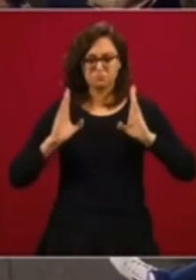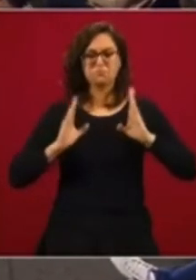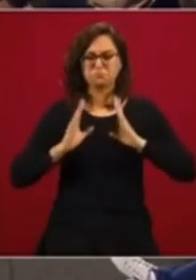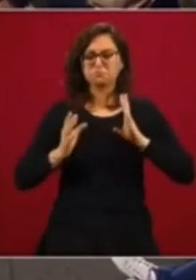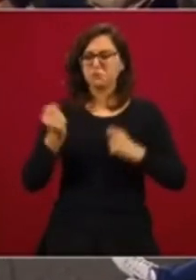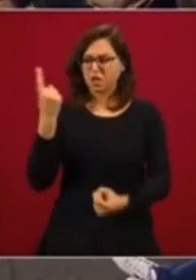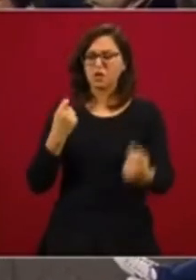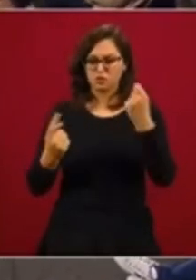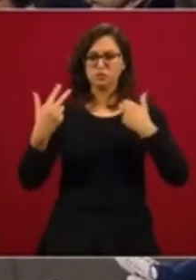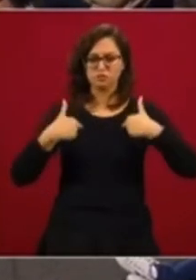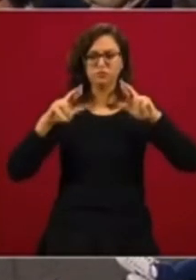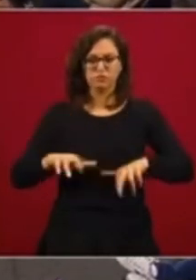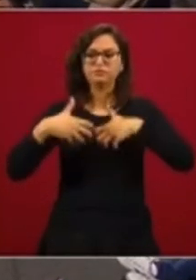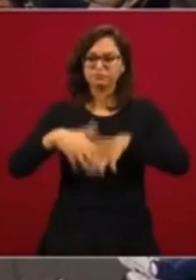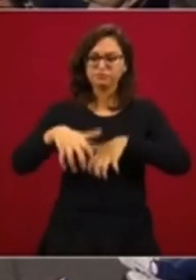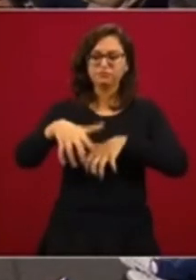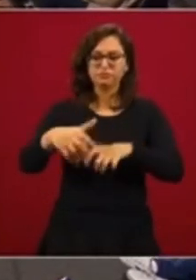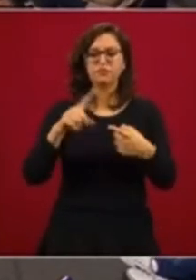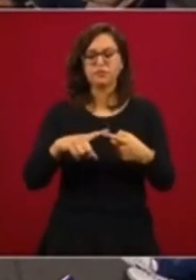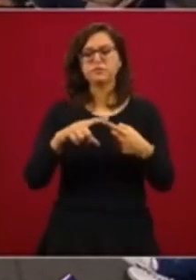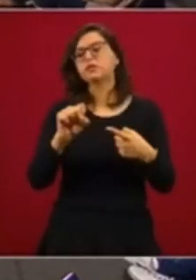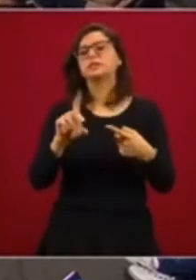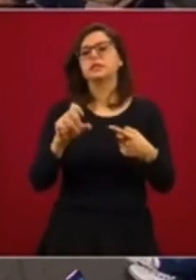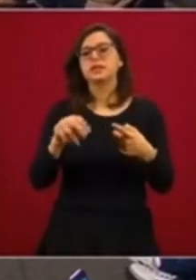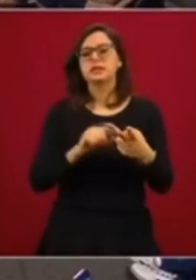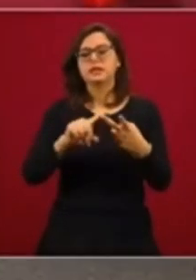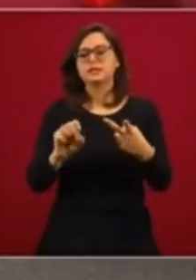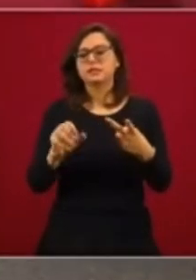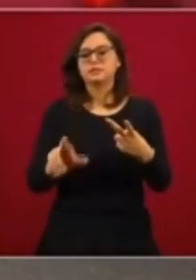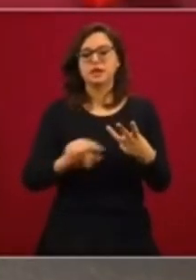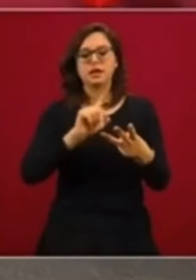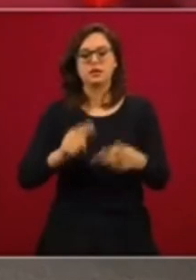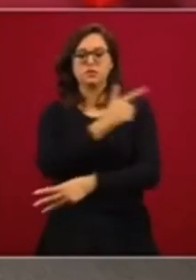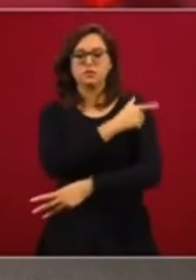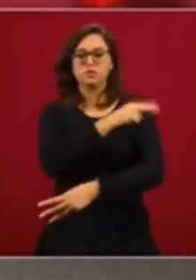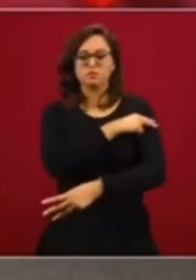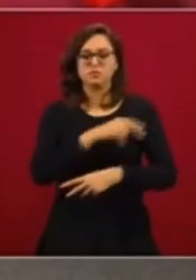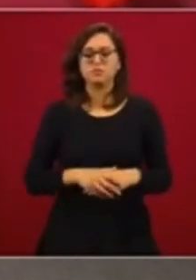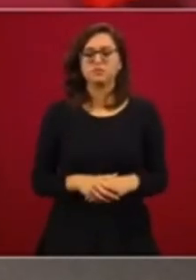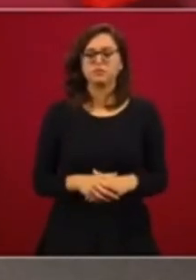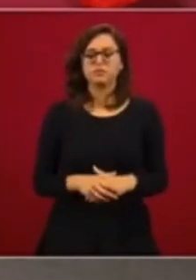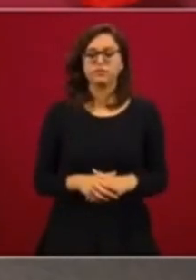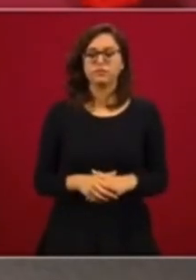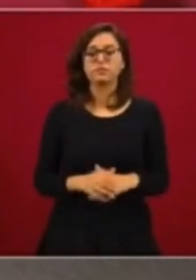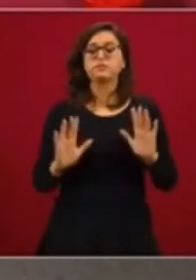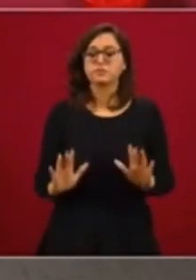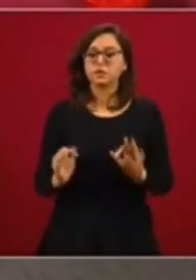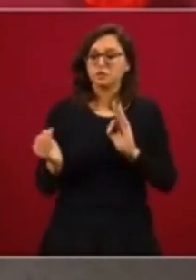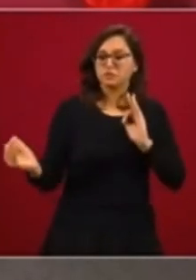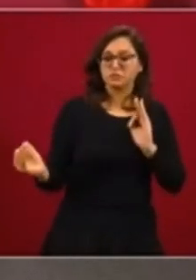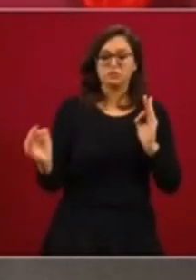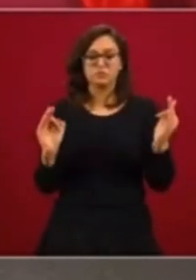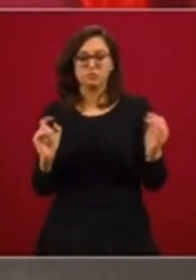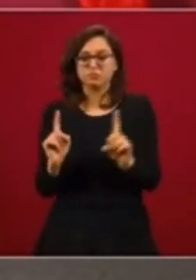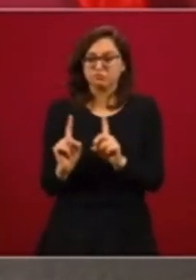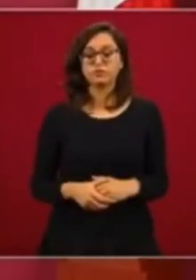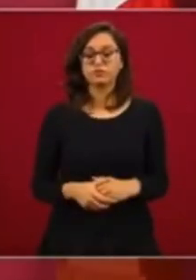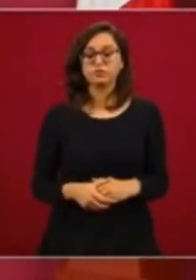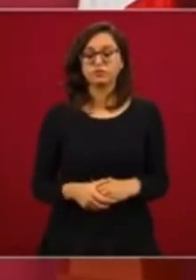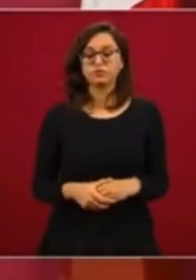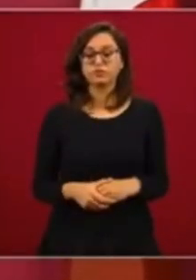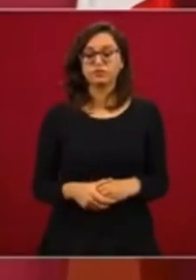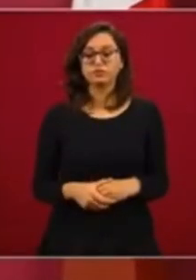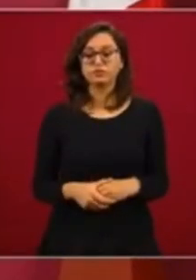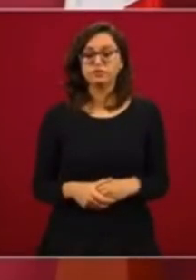Armadas, de Marina y de la Defensa, la Guardia Nacional, en el Zócalo, con sana distancia,